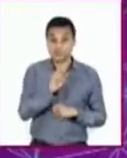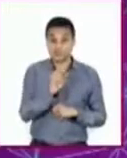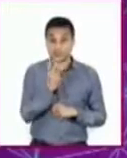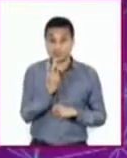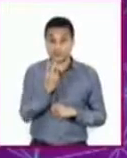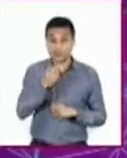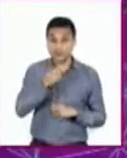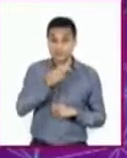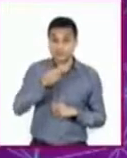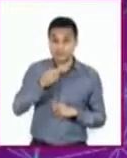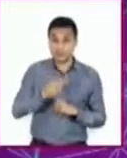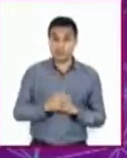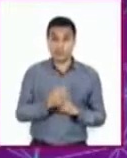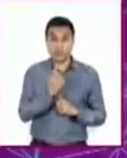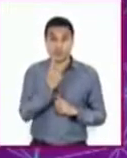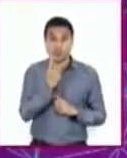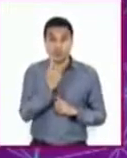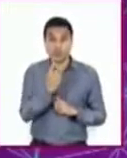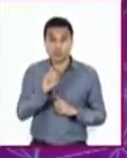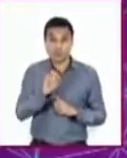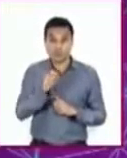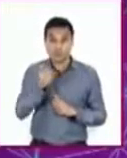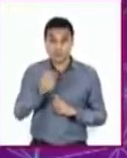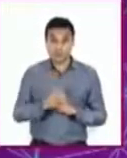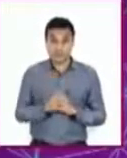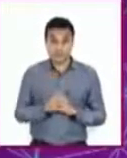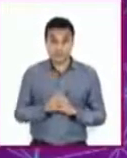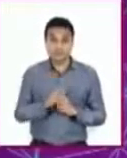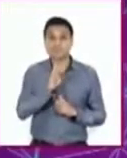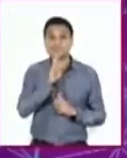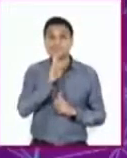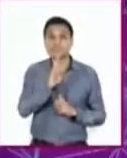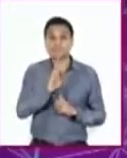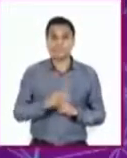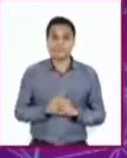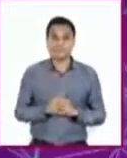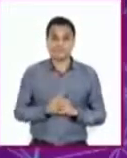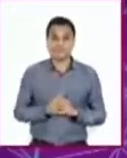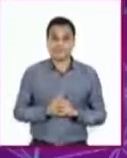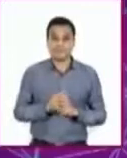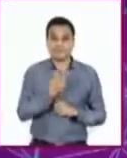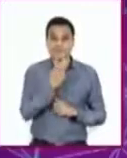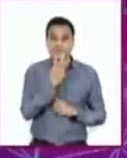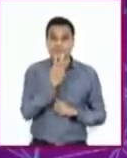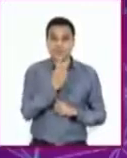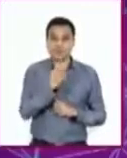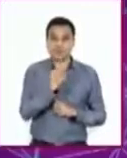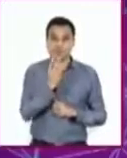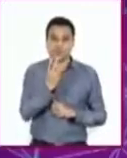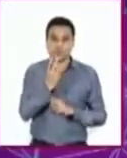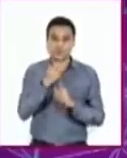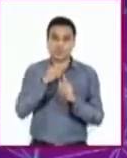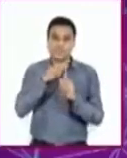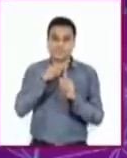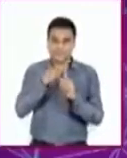menos 1 entero 6 décimos negativo es igual a 2 enteros 2 décimos más 1 entero 6